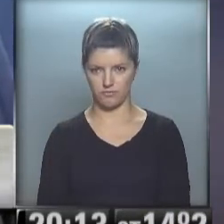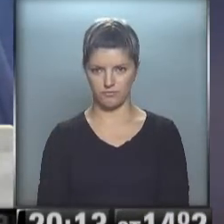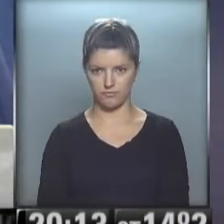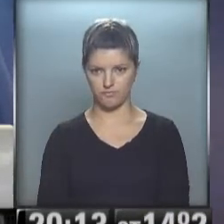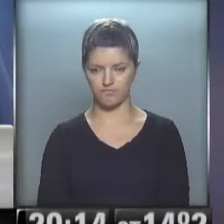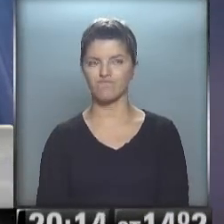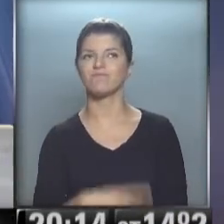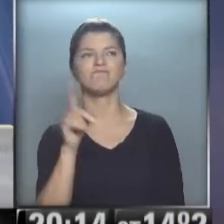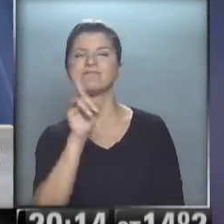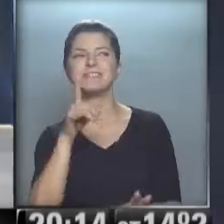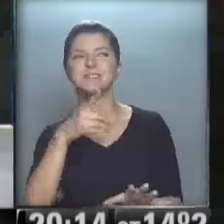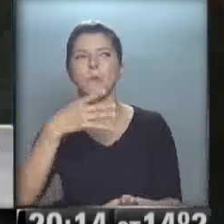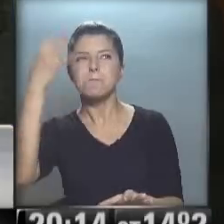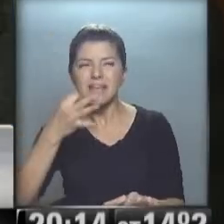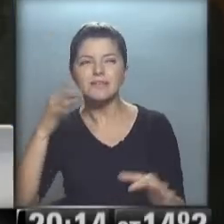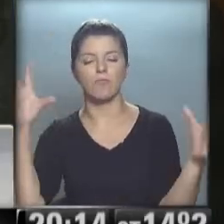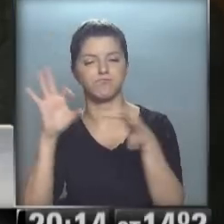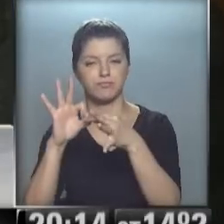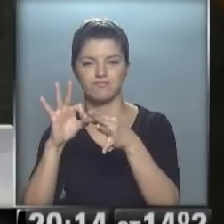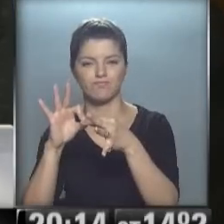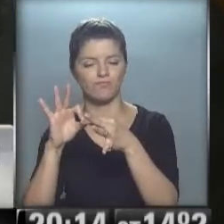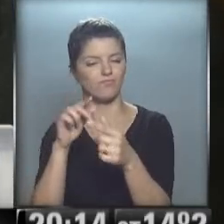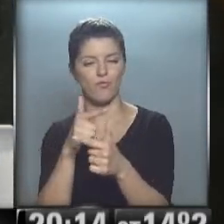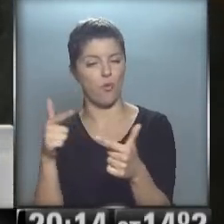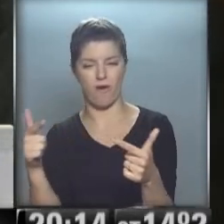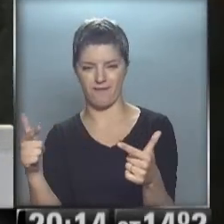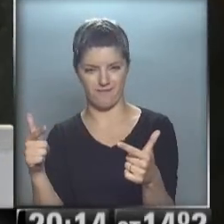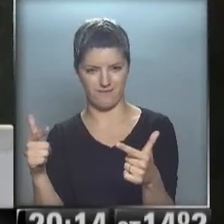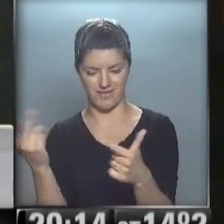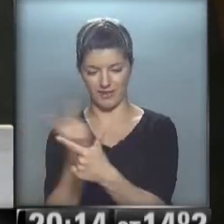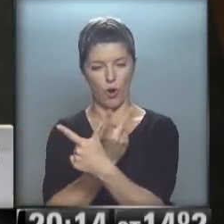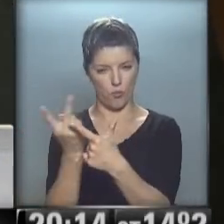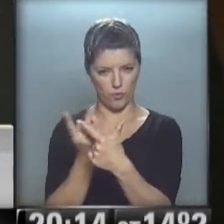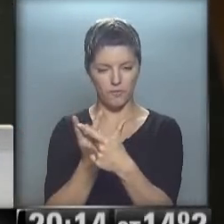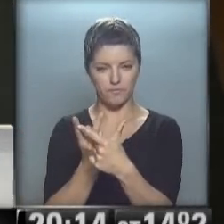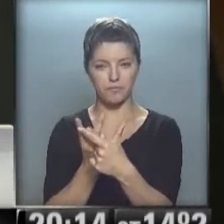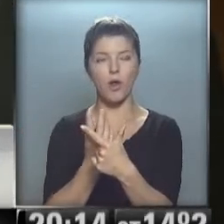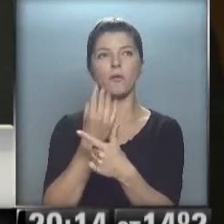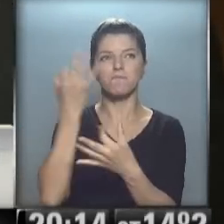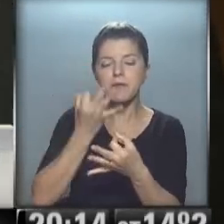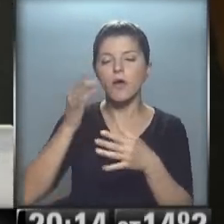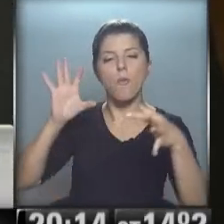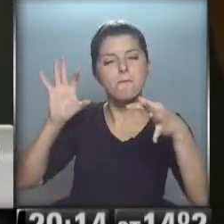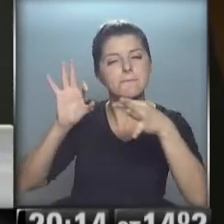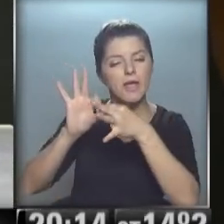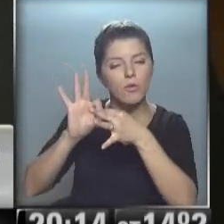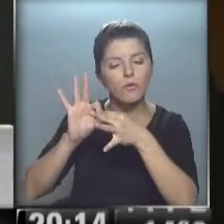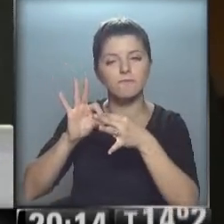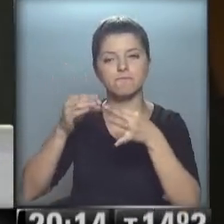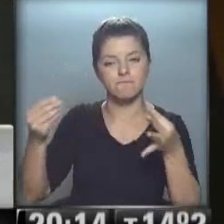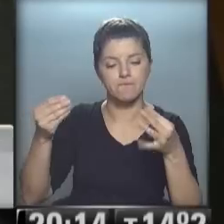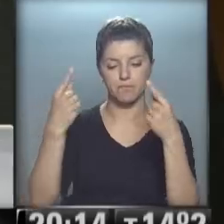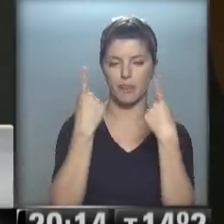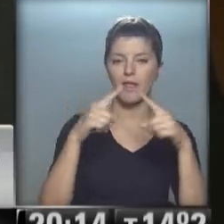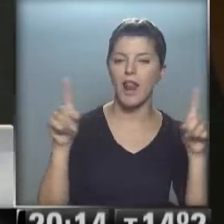No hay un vínculo especial entre la música y la paz, hay un vínculo entre la